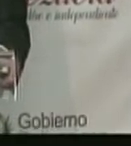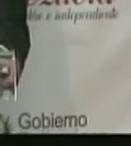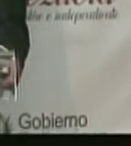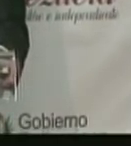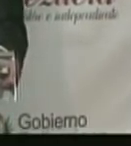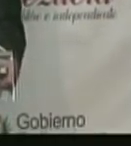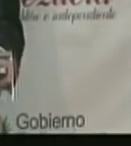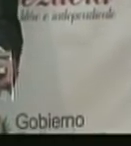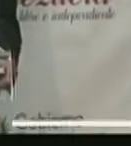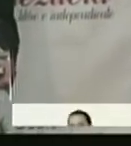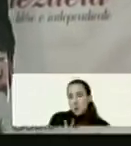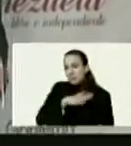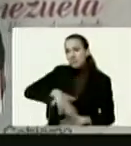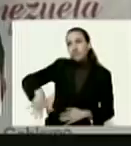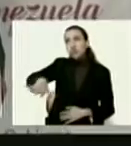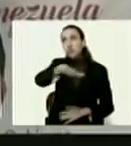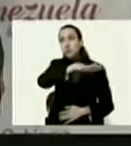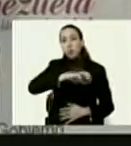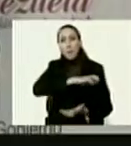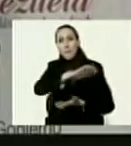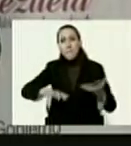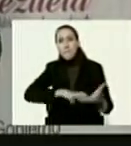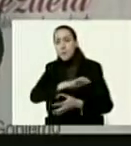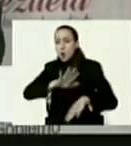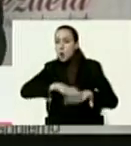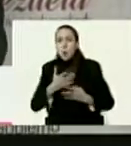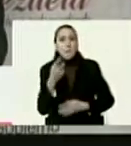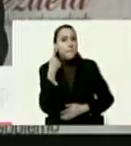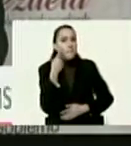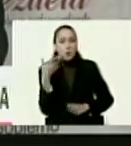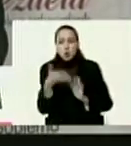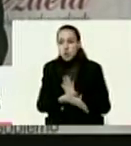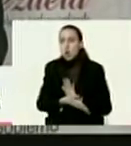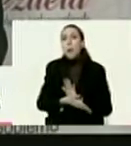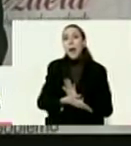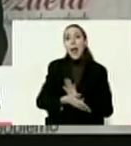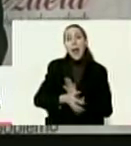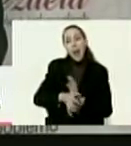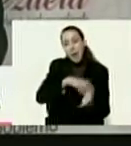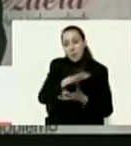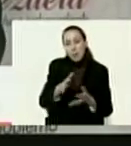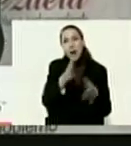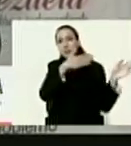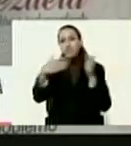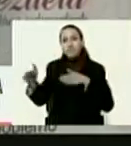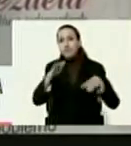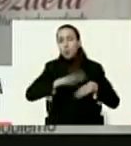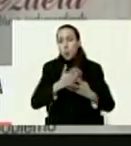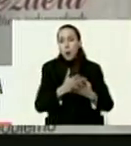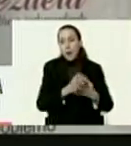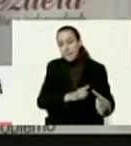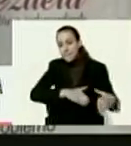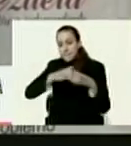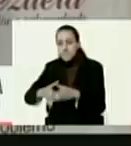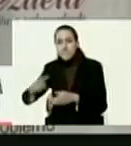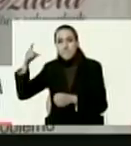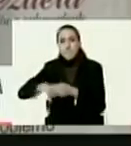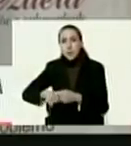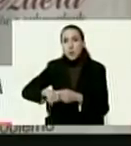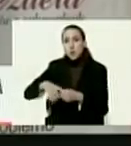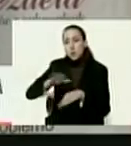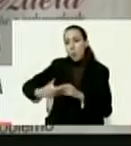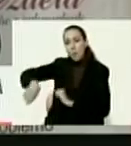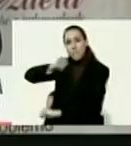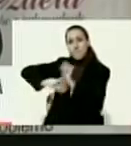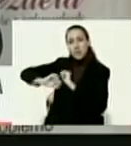miopía, ausencia de vista, de agudeza visual para darse cuenta de lo que está pasando, en una posición negacionista brutal,